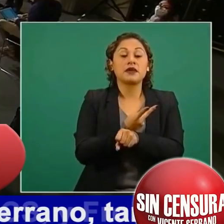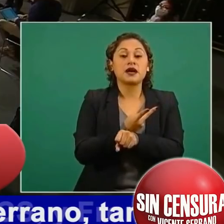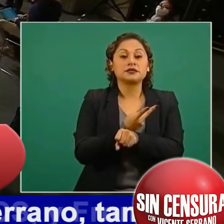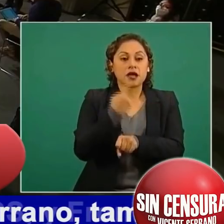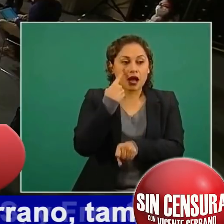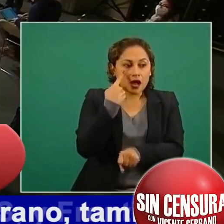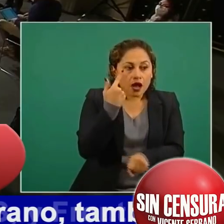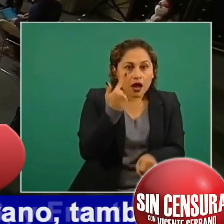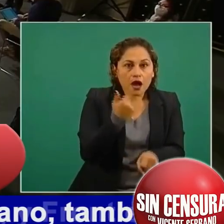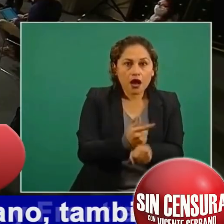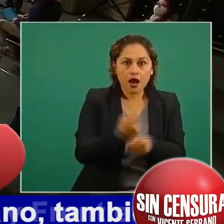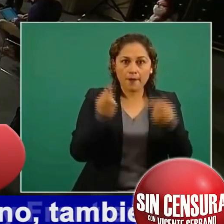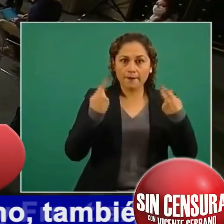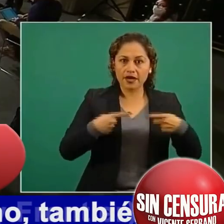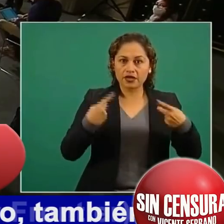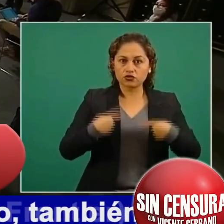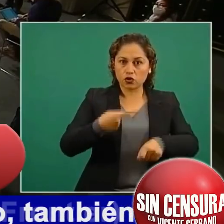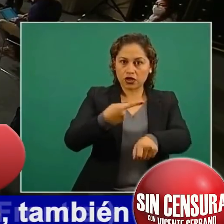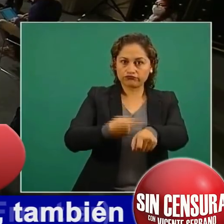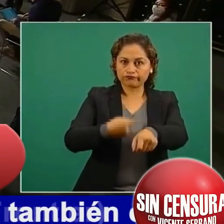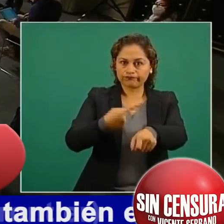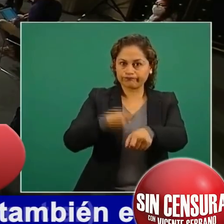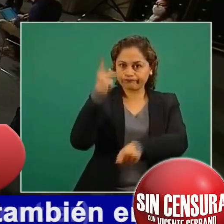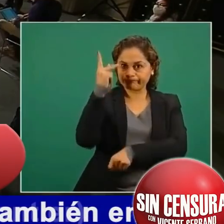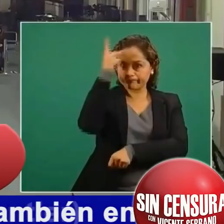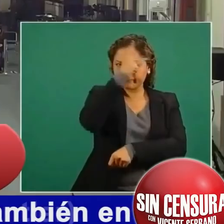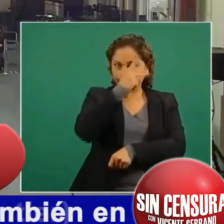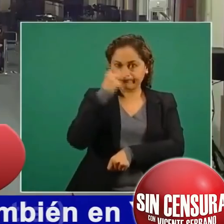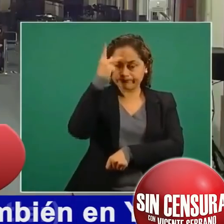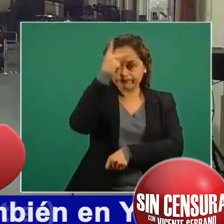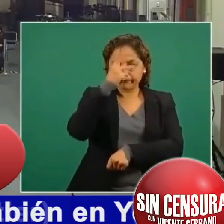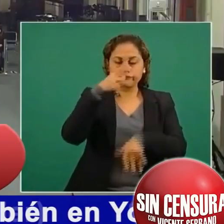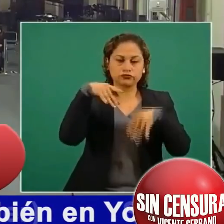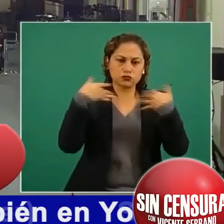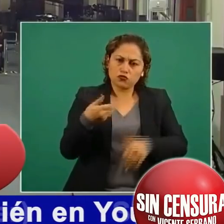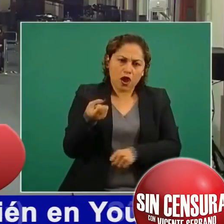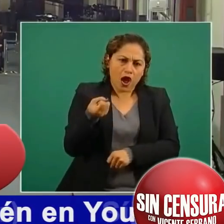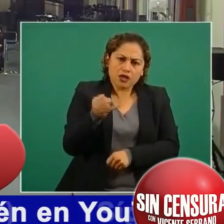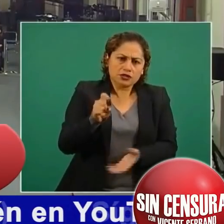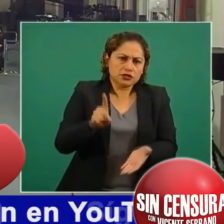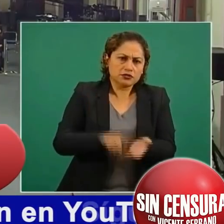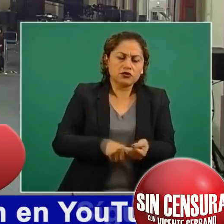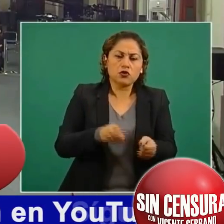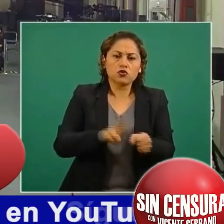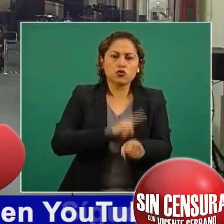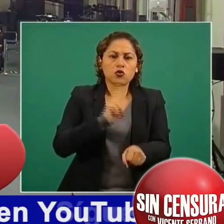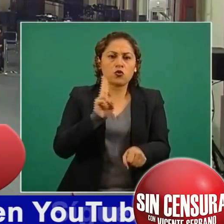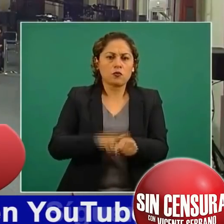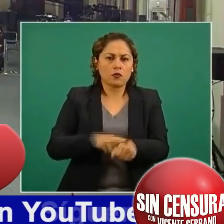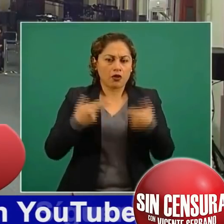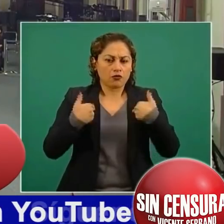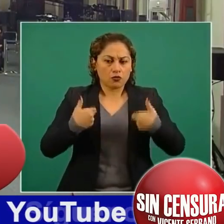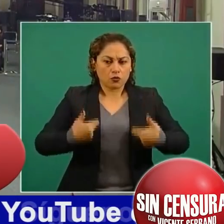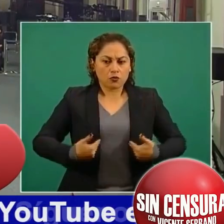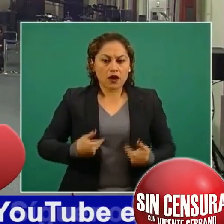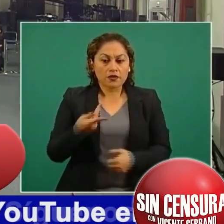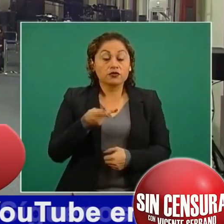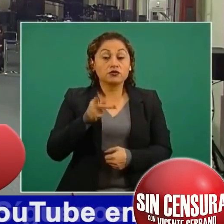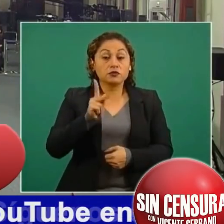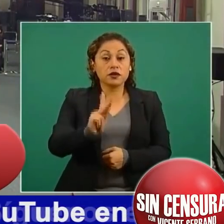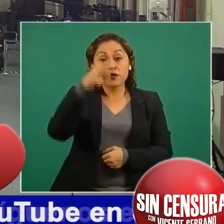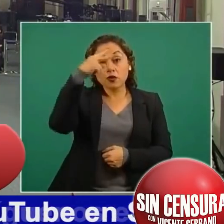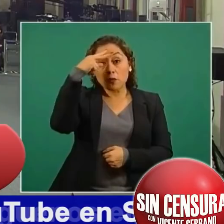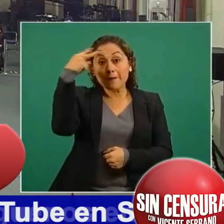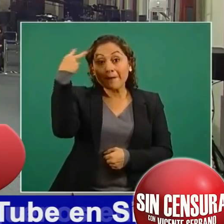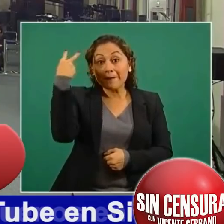tipo, que es parte de la condición humana, pero México fue gobernado por personas con